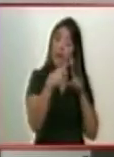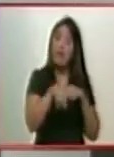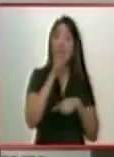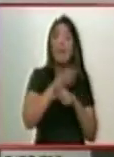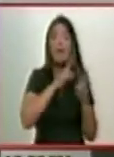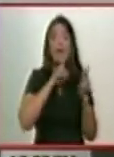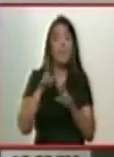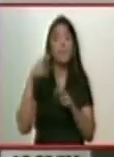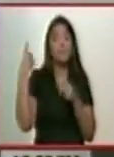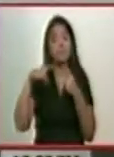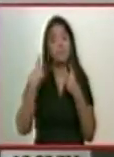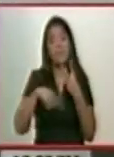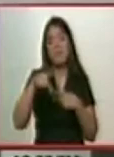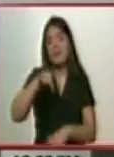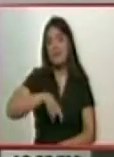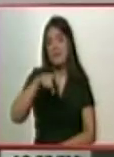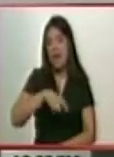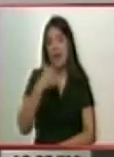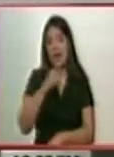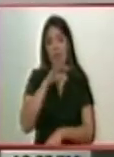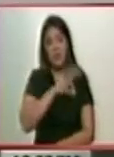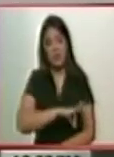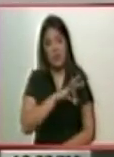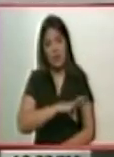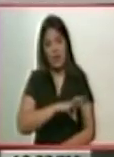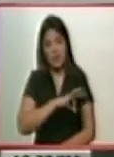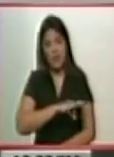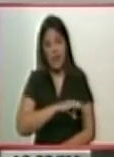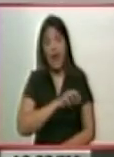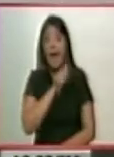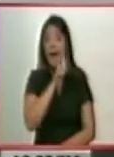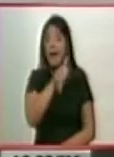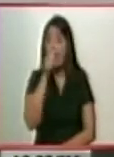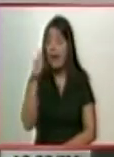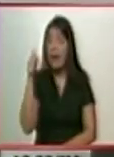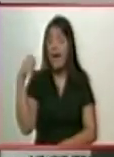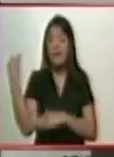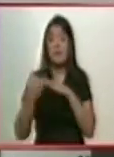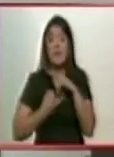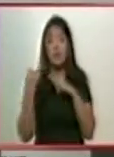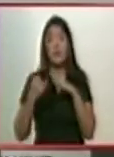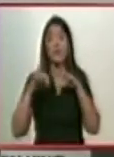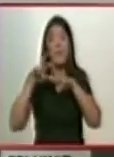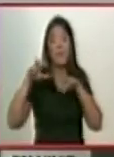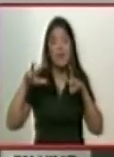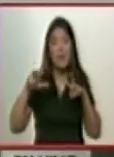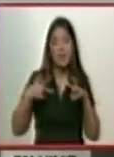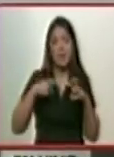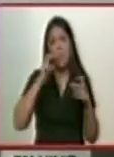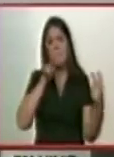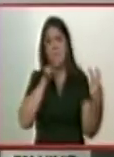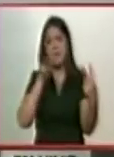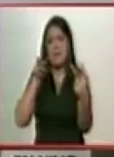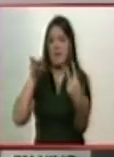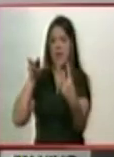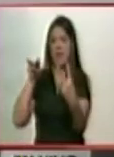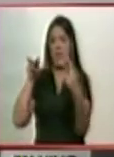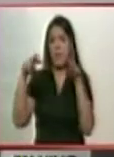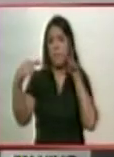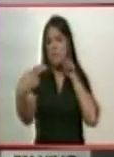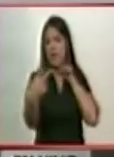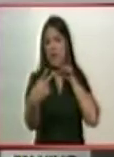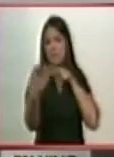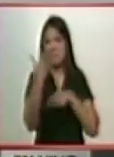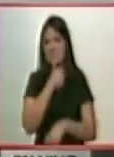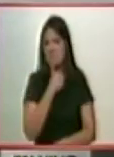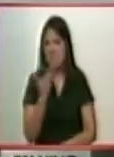a las necesidades ya los desafíos que tiene la sociedad cada uno dentro de investigación mirándose a sí mismo mirándose al ombligo no cumple